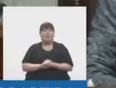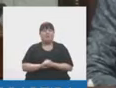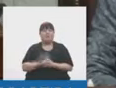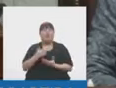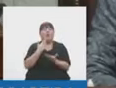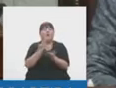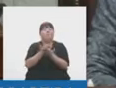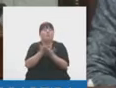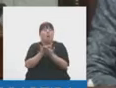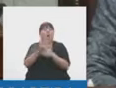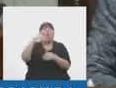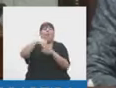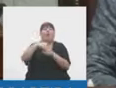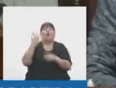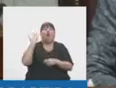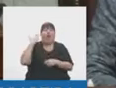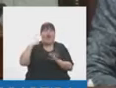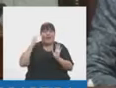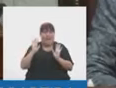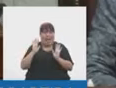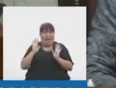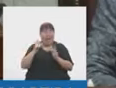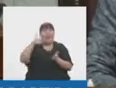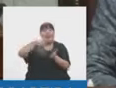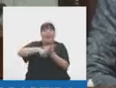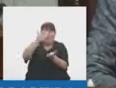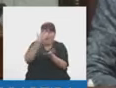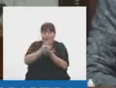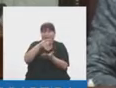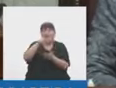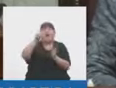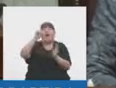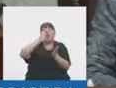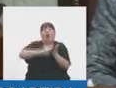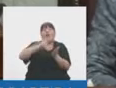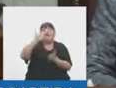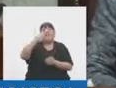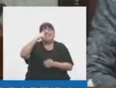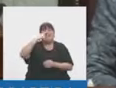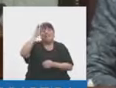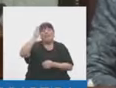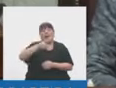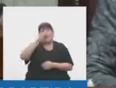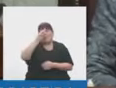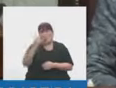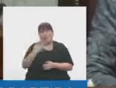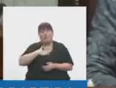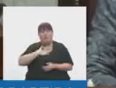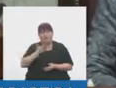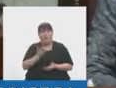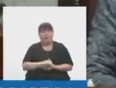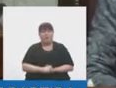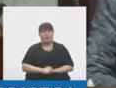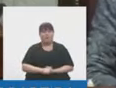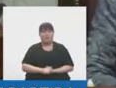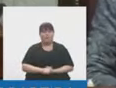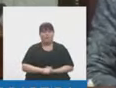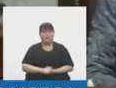propongo Entonces que se vote en general por medios electrónicos la orden 37/2 por